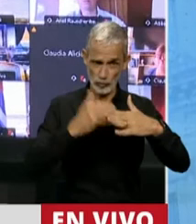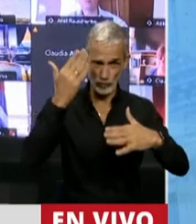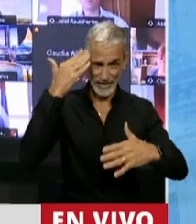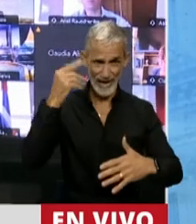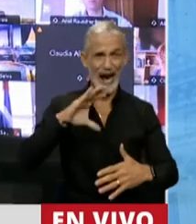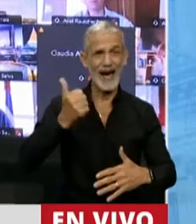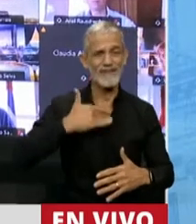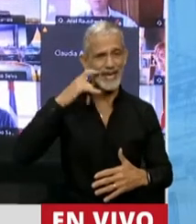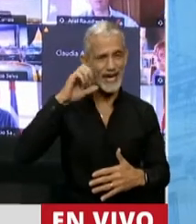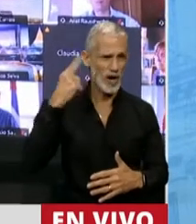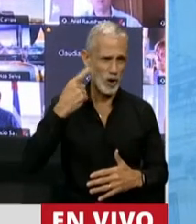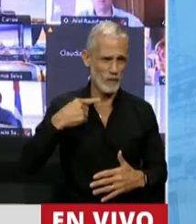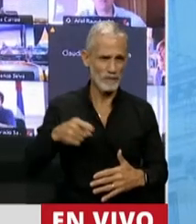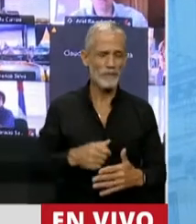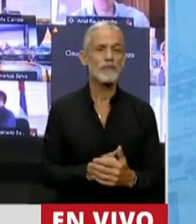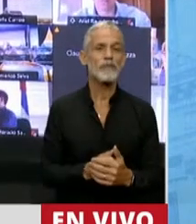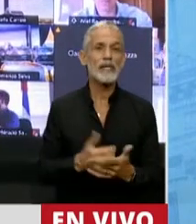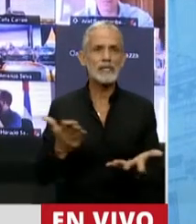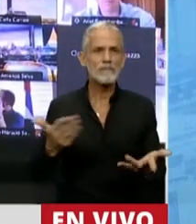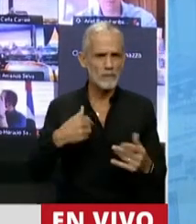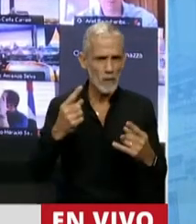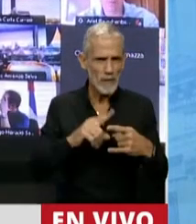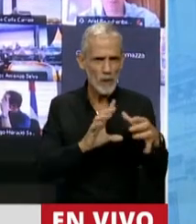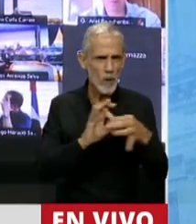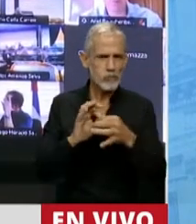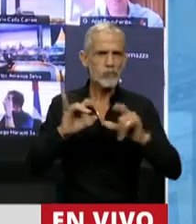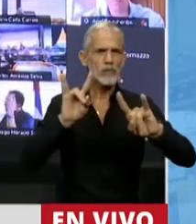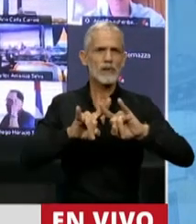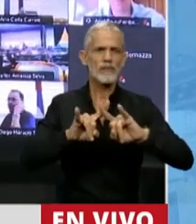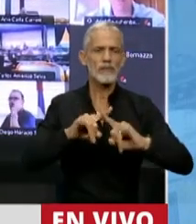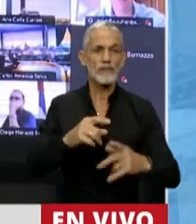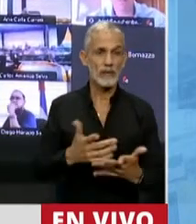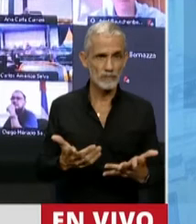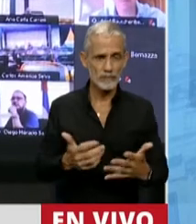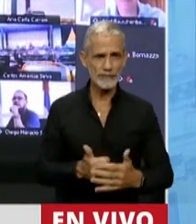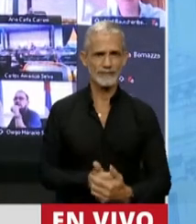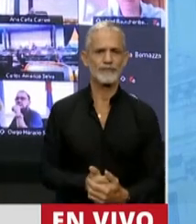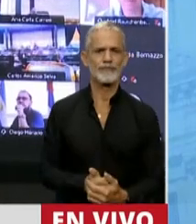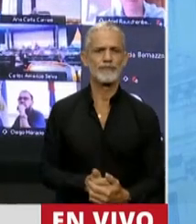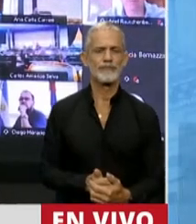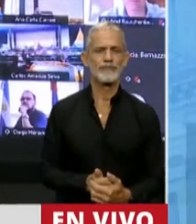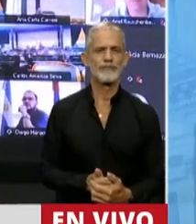y va en línea con este show que hemos hecho mire la mayoría de nosotros durante la